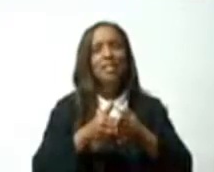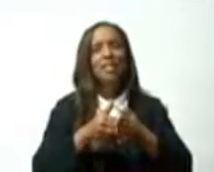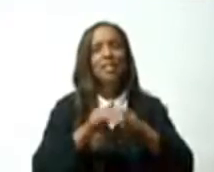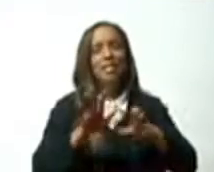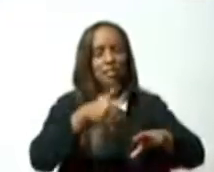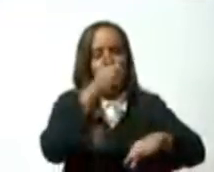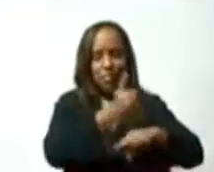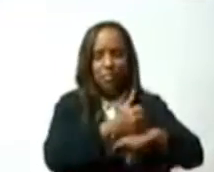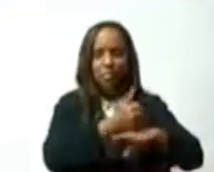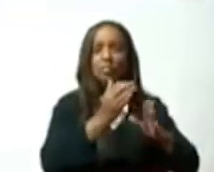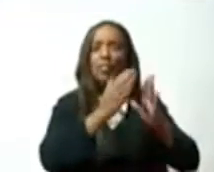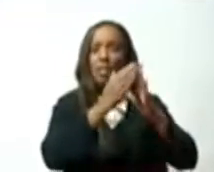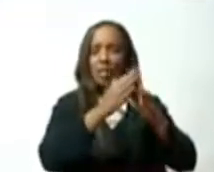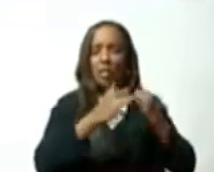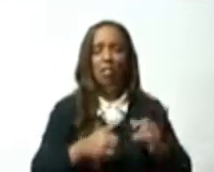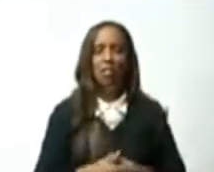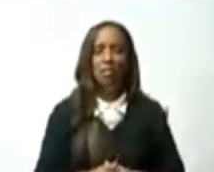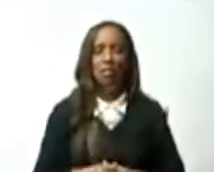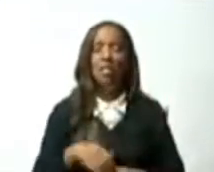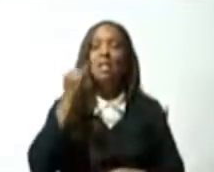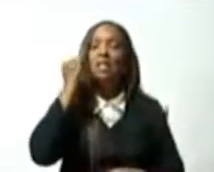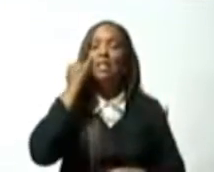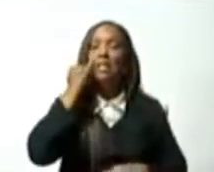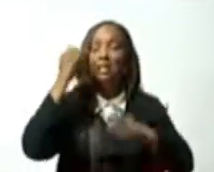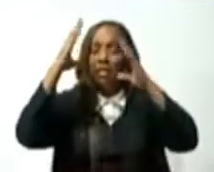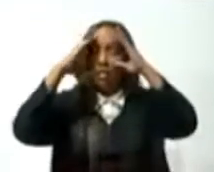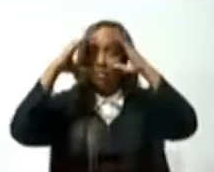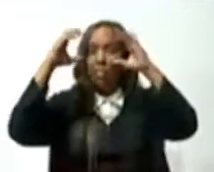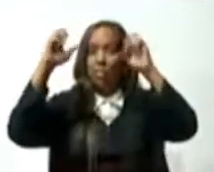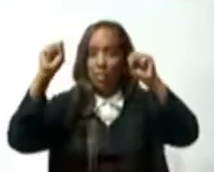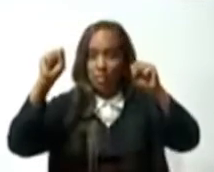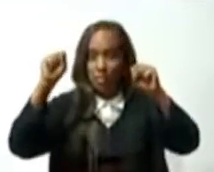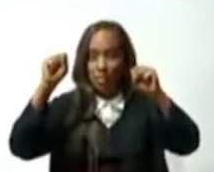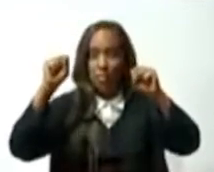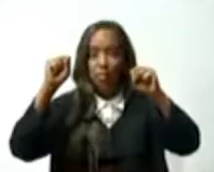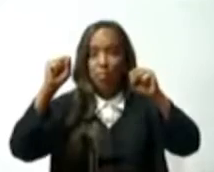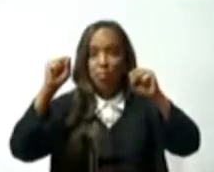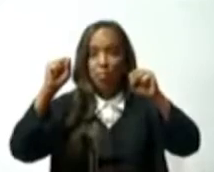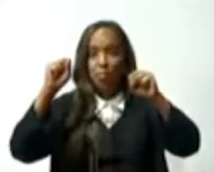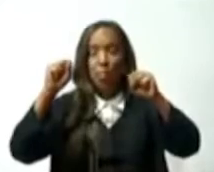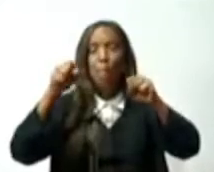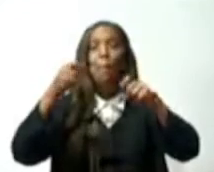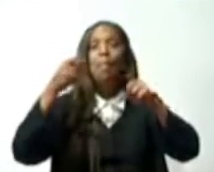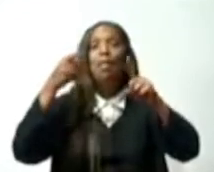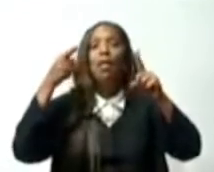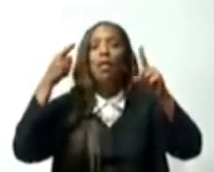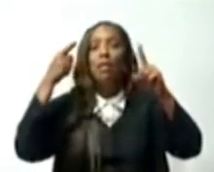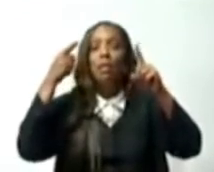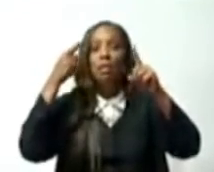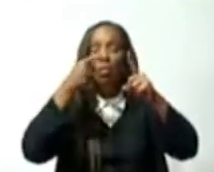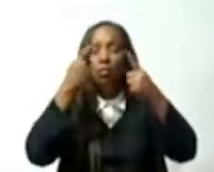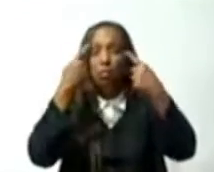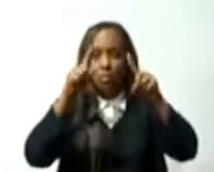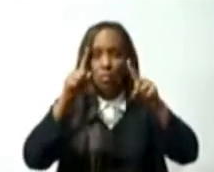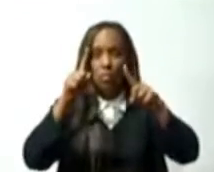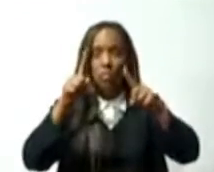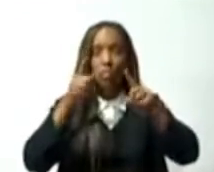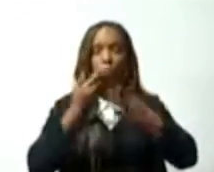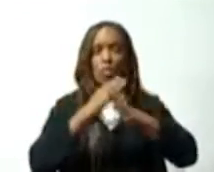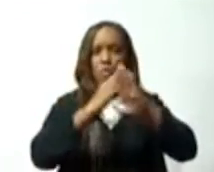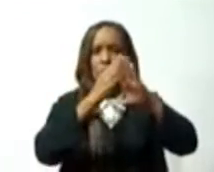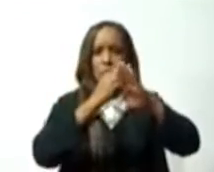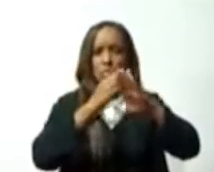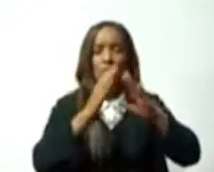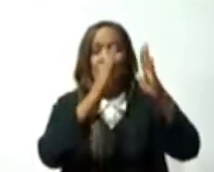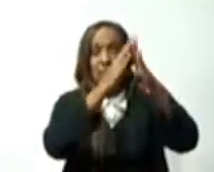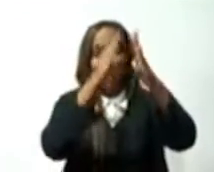hecho. Lo haría en Higüey, él en la Altagracia. ¿Por qué, presidente? Y con esto finalizo. Allá nunca se ha hecho